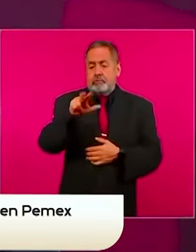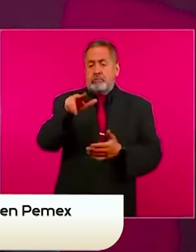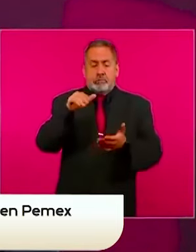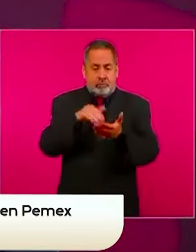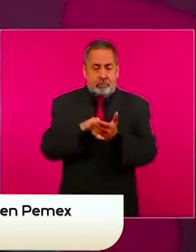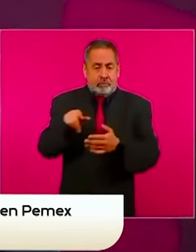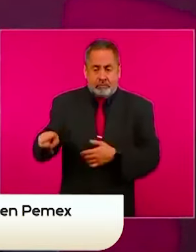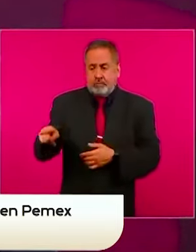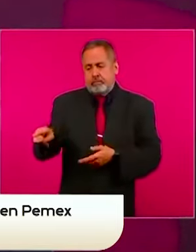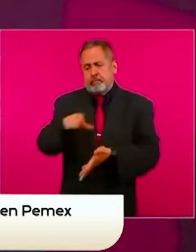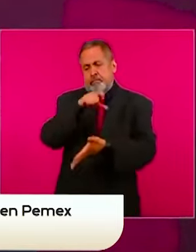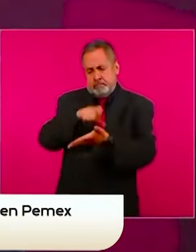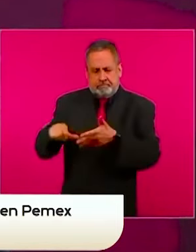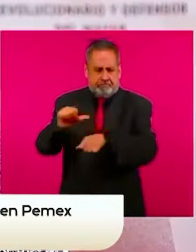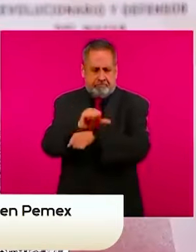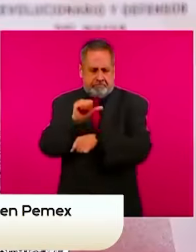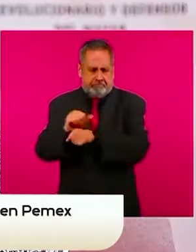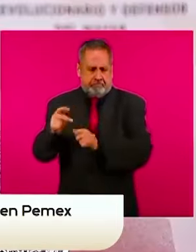adquirir un vehículo.